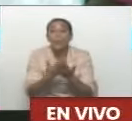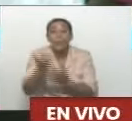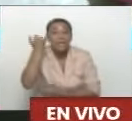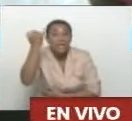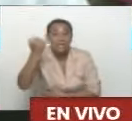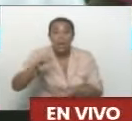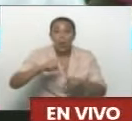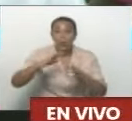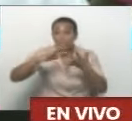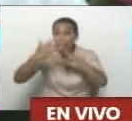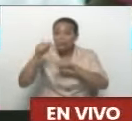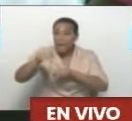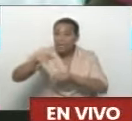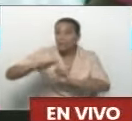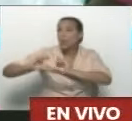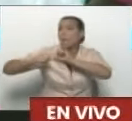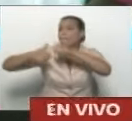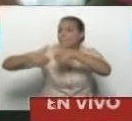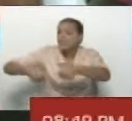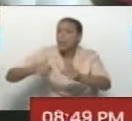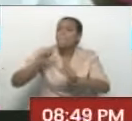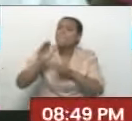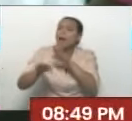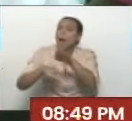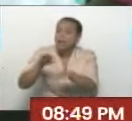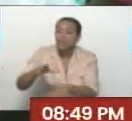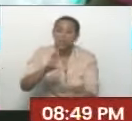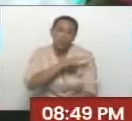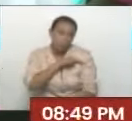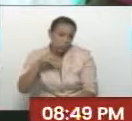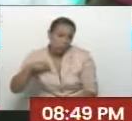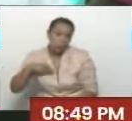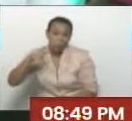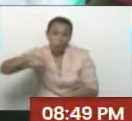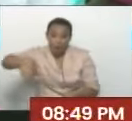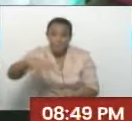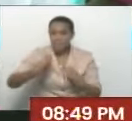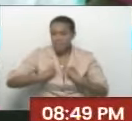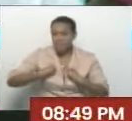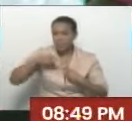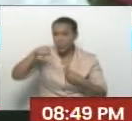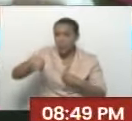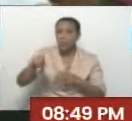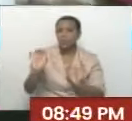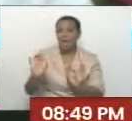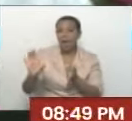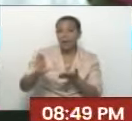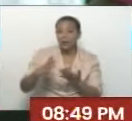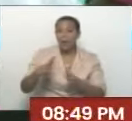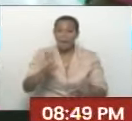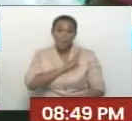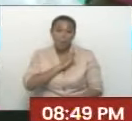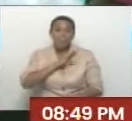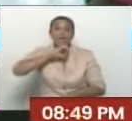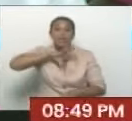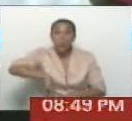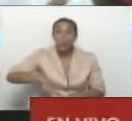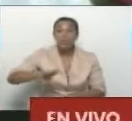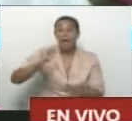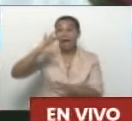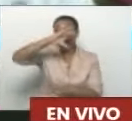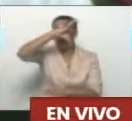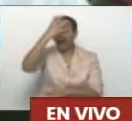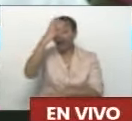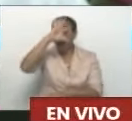San Agustín, una propuesta exitosa en pleno desarrollo. Y también nosotros, como estaba diciendo, colocamos también la música afrocaribe, presidente, porque la